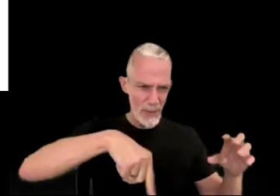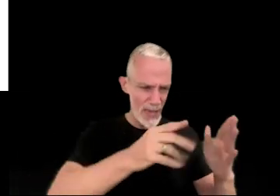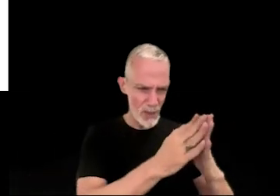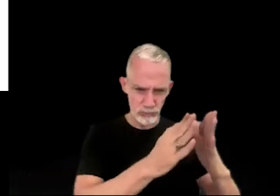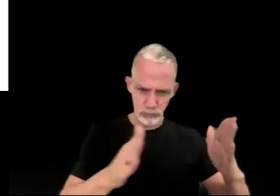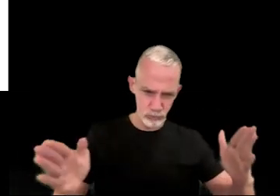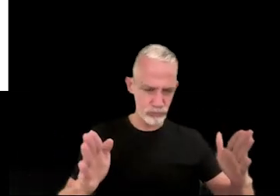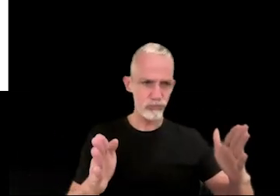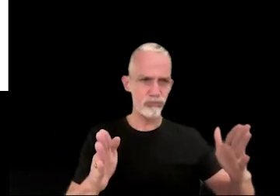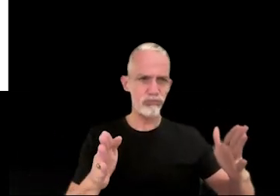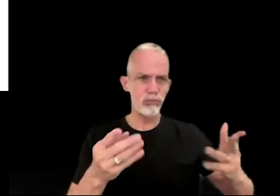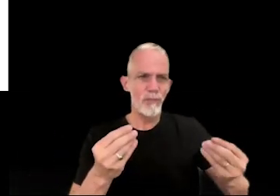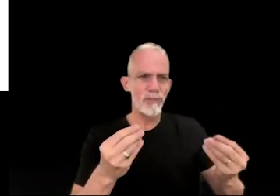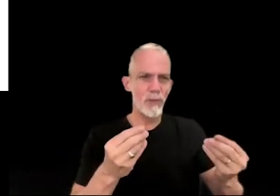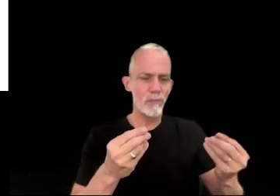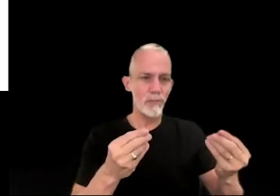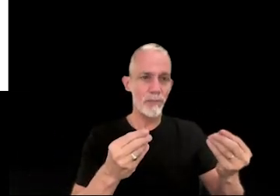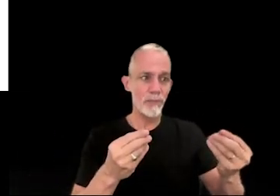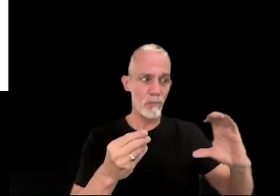diferimiento?